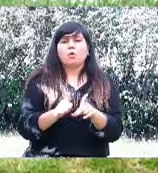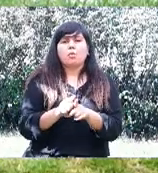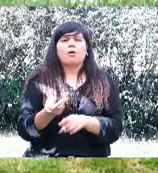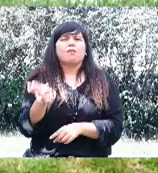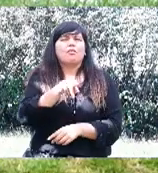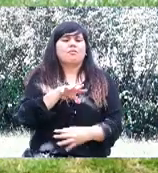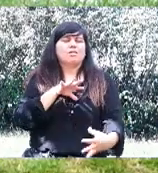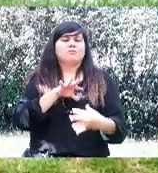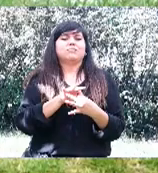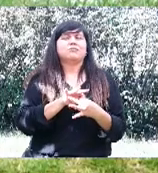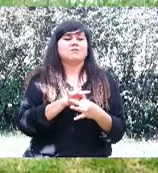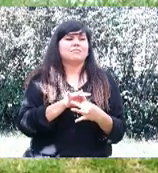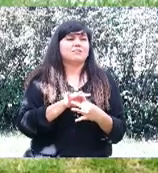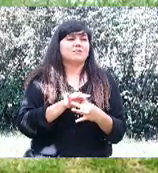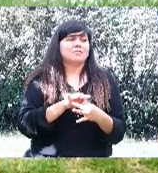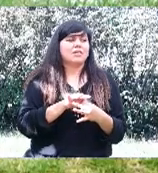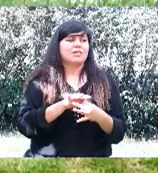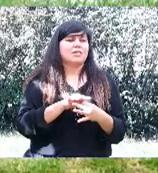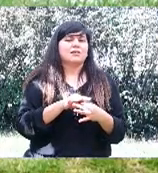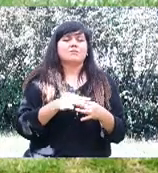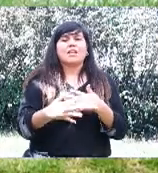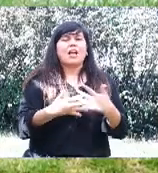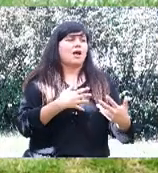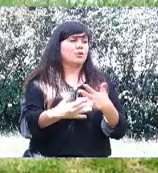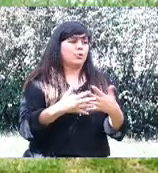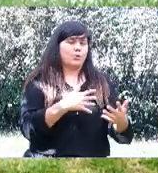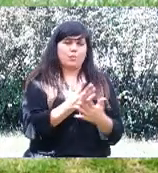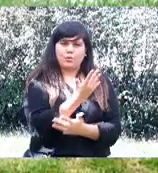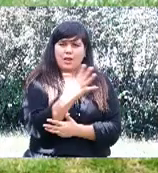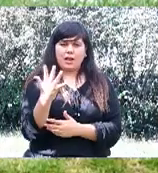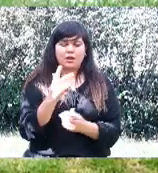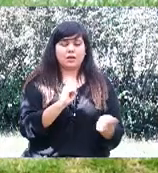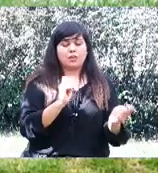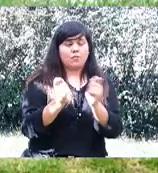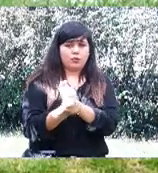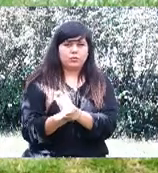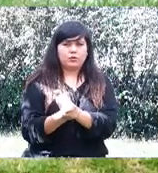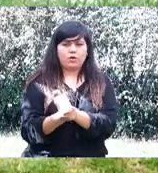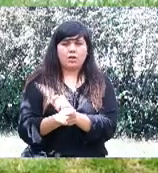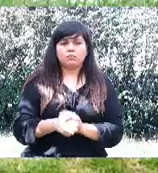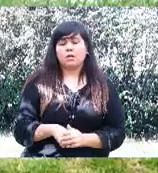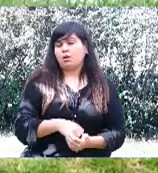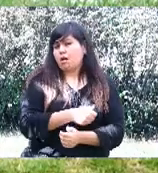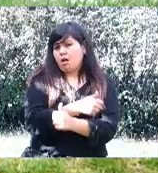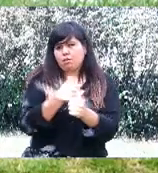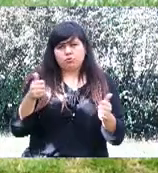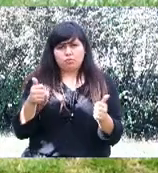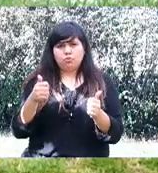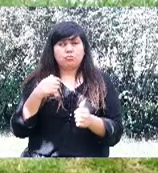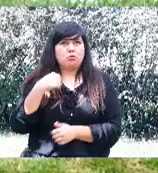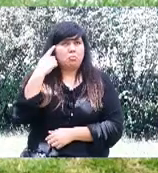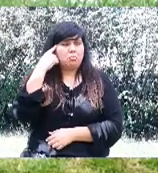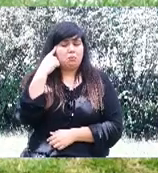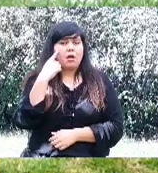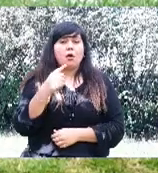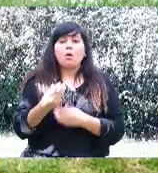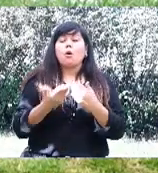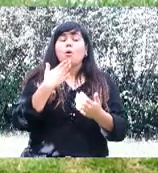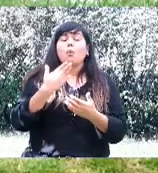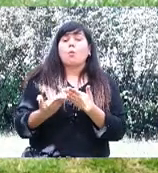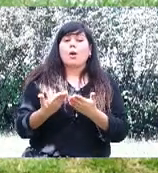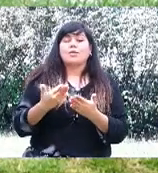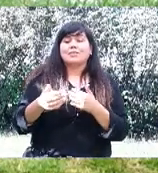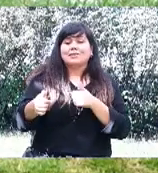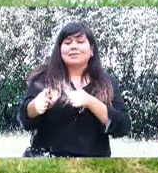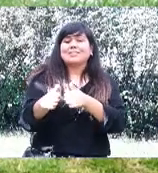volver a vincularnos con esos espacios naturales que de alguna manera evolucionamos ya a todos no yo creo que nos ha pasado que cuando estamos